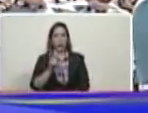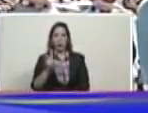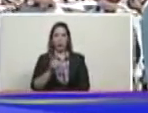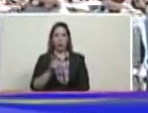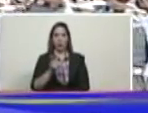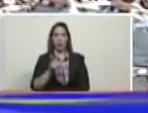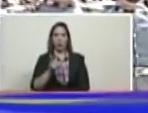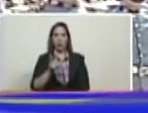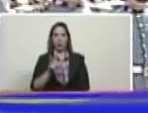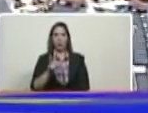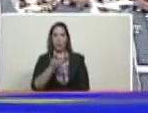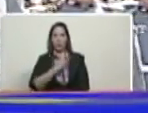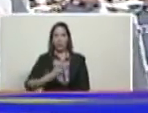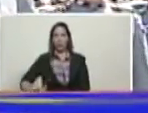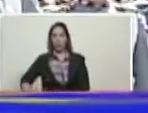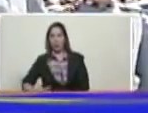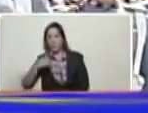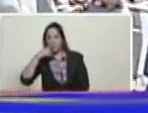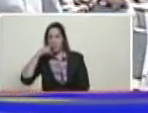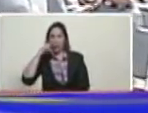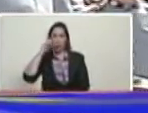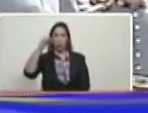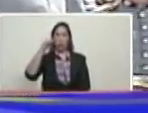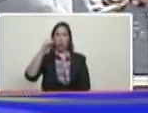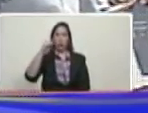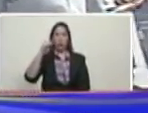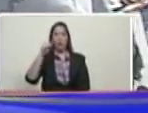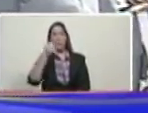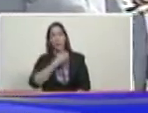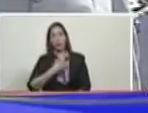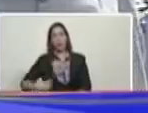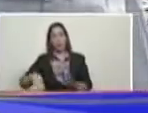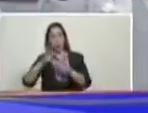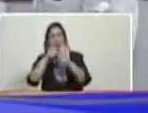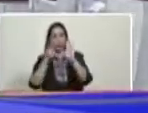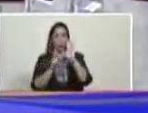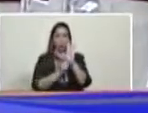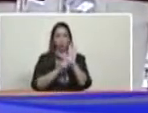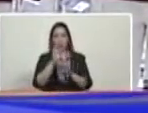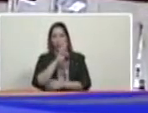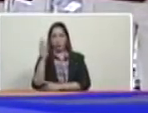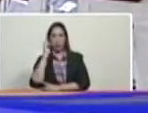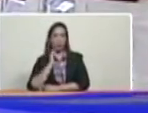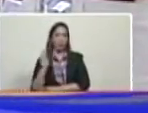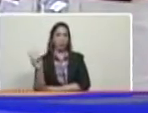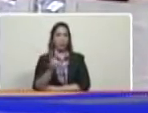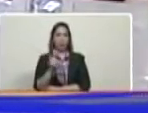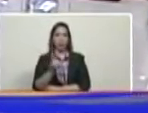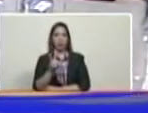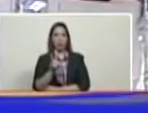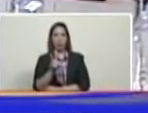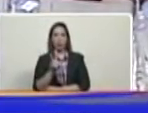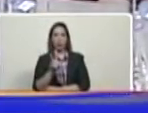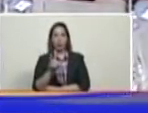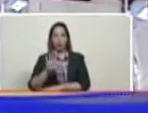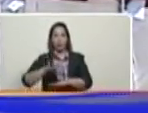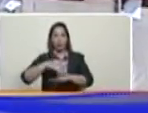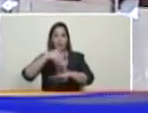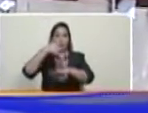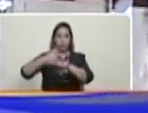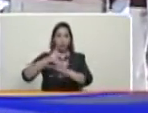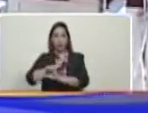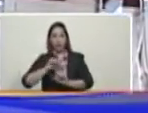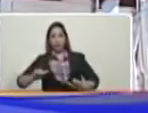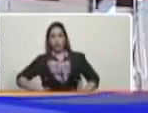el ciudadano Nicolás Maduro Moros, presidente constitucional de la República Bolivariana de Venezuela, comandante en jefe de